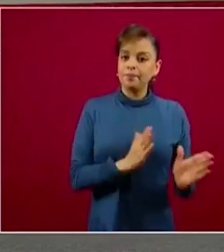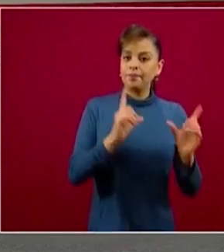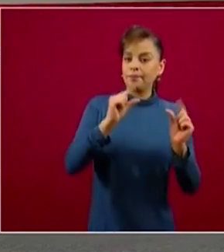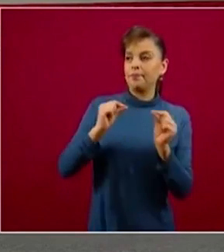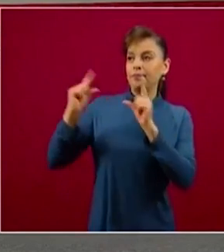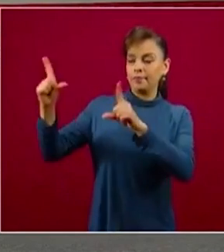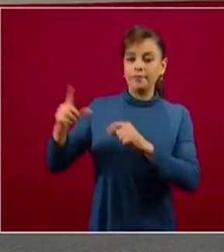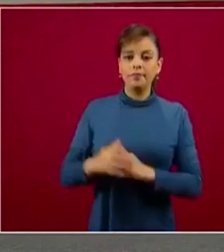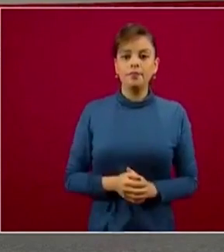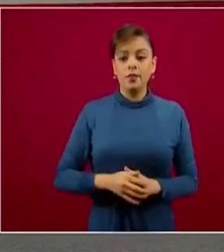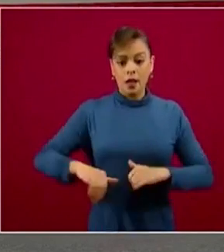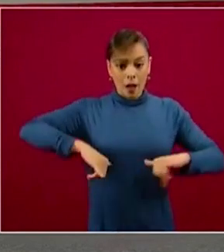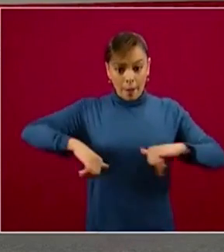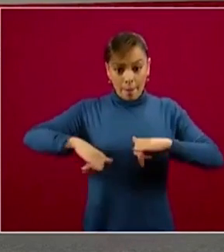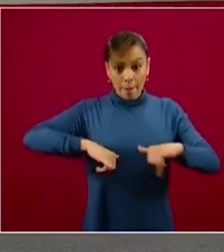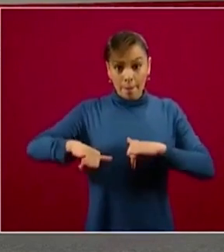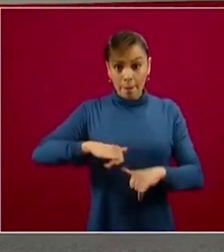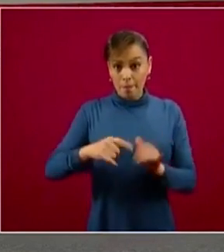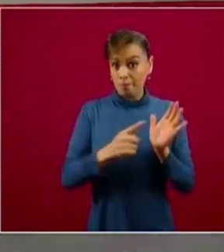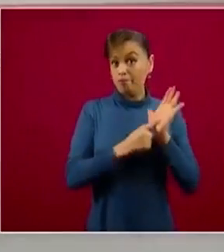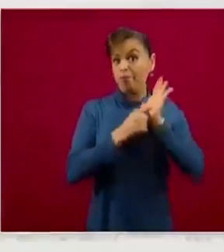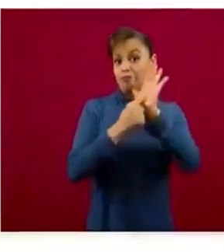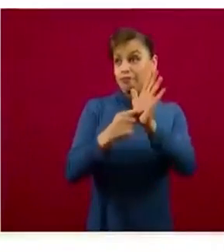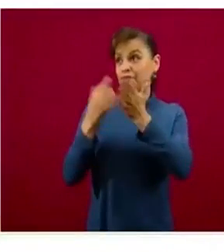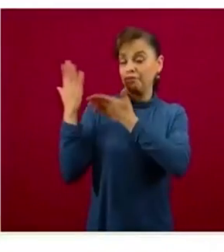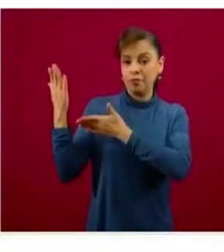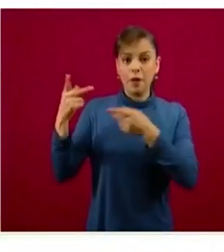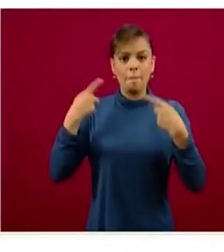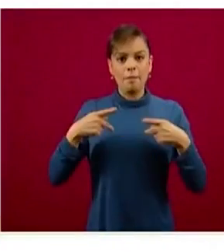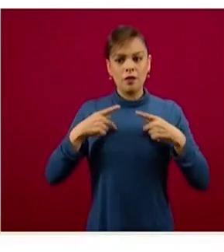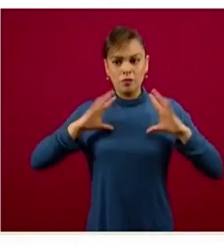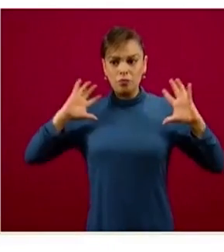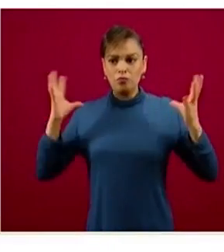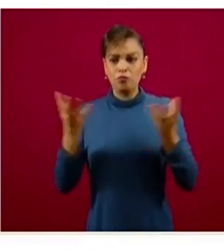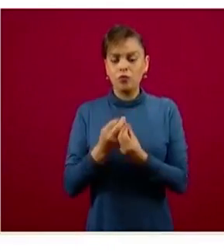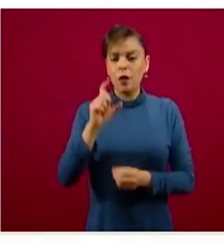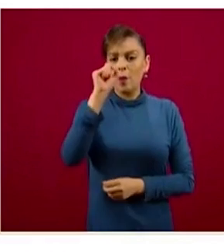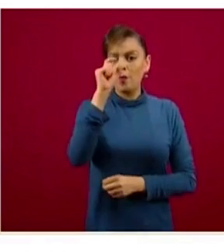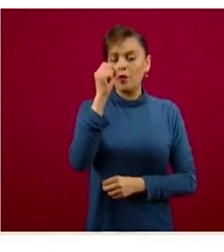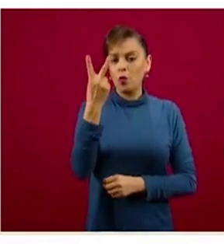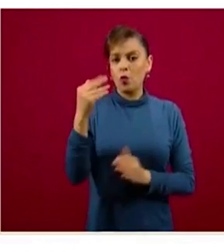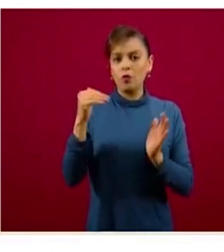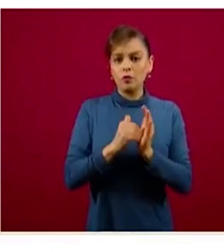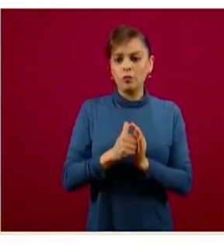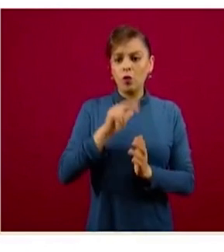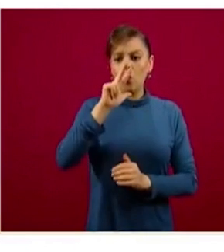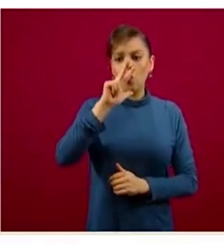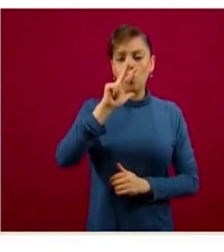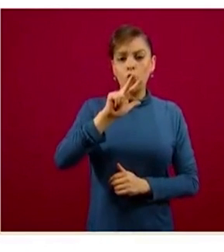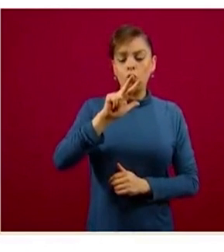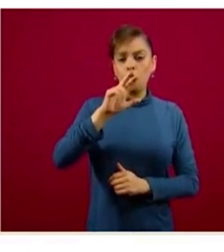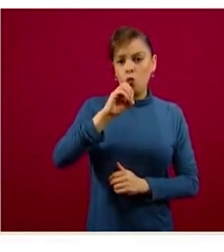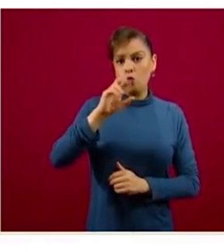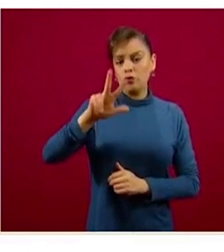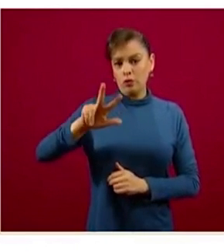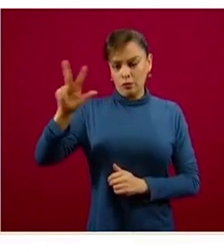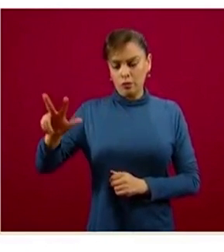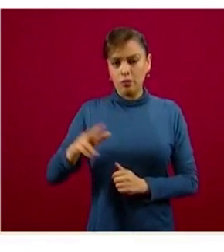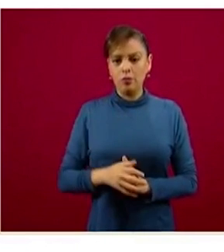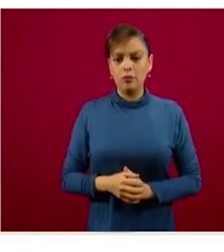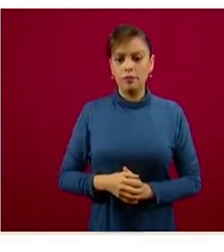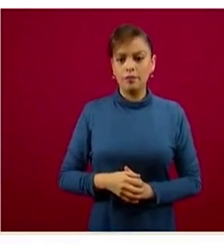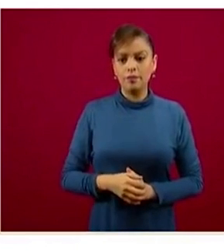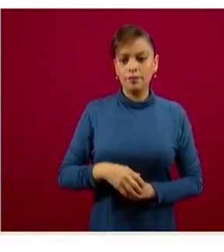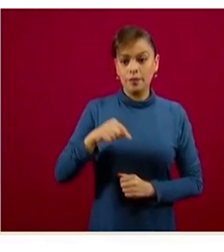en este mapa lo que vemos es el conjunto de las personas 22 mil 88 que desde el inicio de la epidemia en méxico han tenido